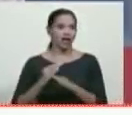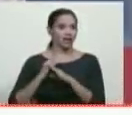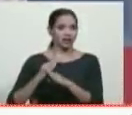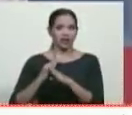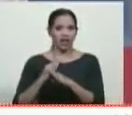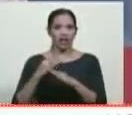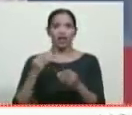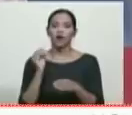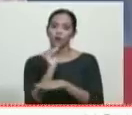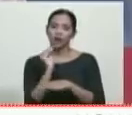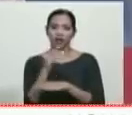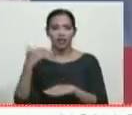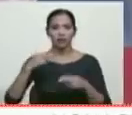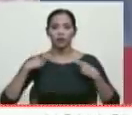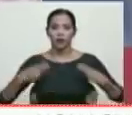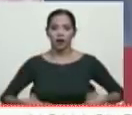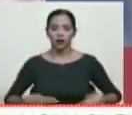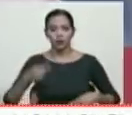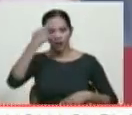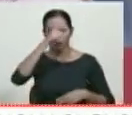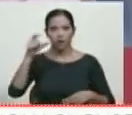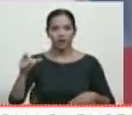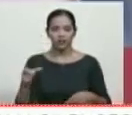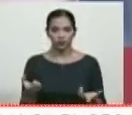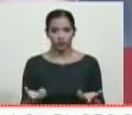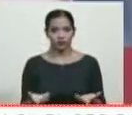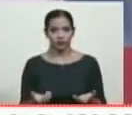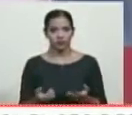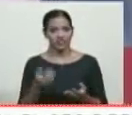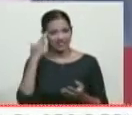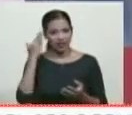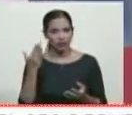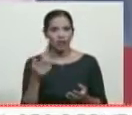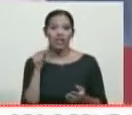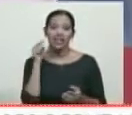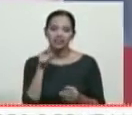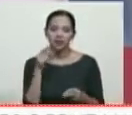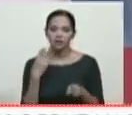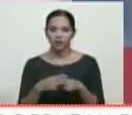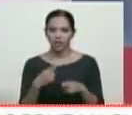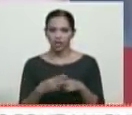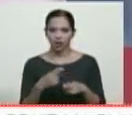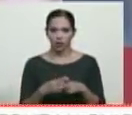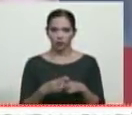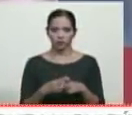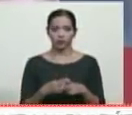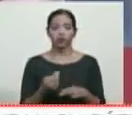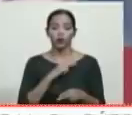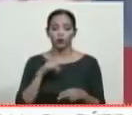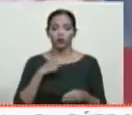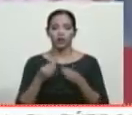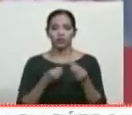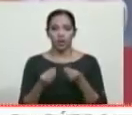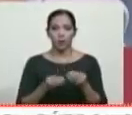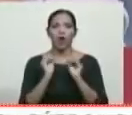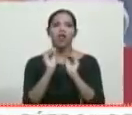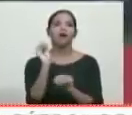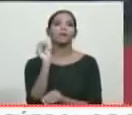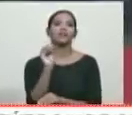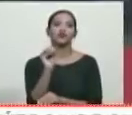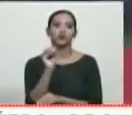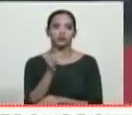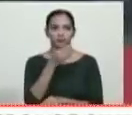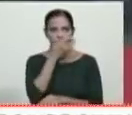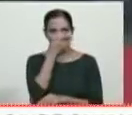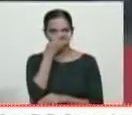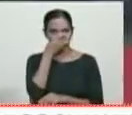de una población civil, ¿sabes? Entonces, ese es el peligro que se corre. Por eso nosotros hacemos la advertencia. ¿Podríamos